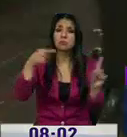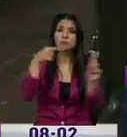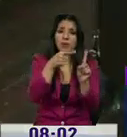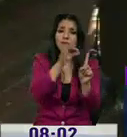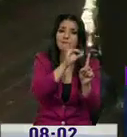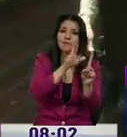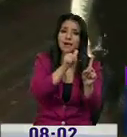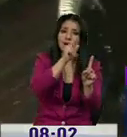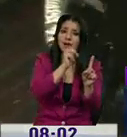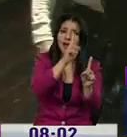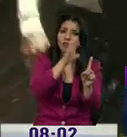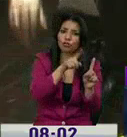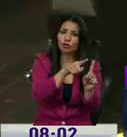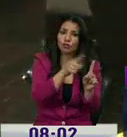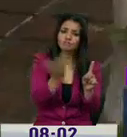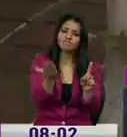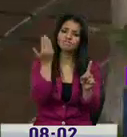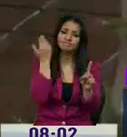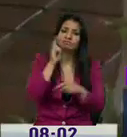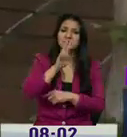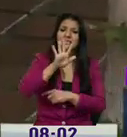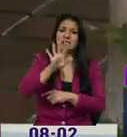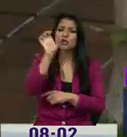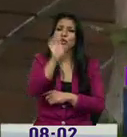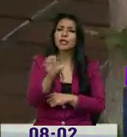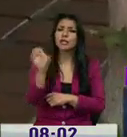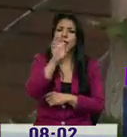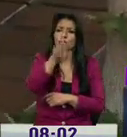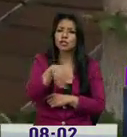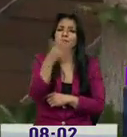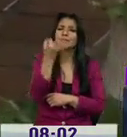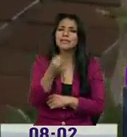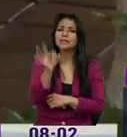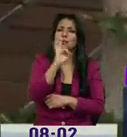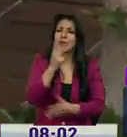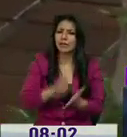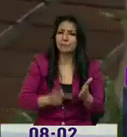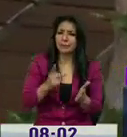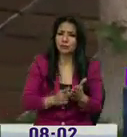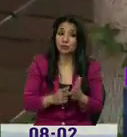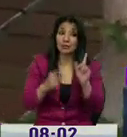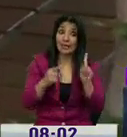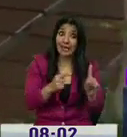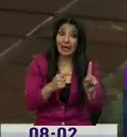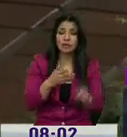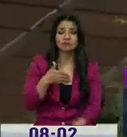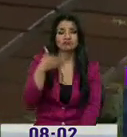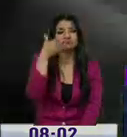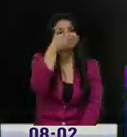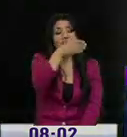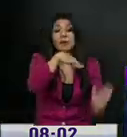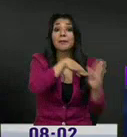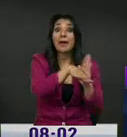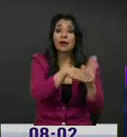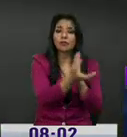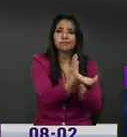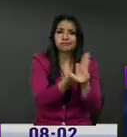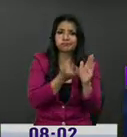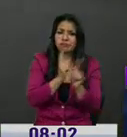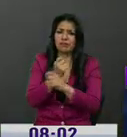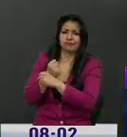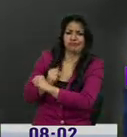Fernando Casanova, hecho ocurrido el pasado 25 de enero de 2019, cuando el hoyo occiso se resistió al robo. Todo